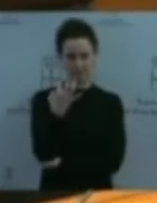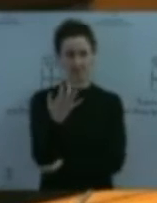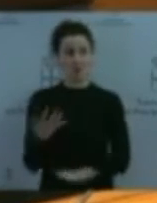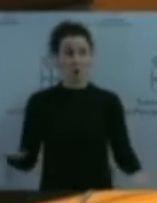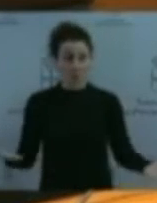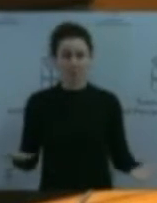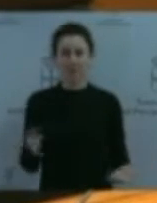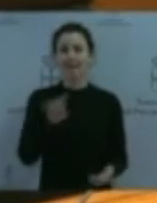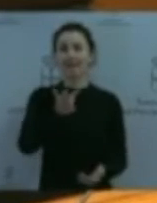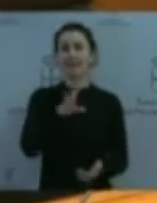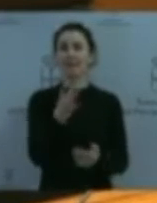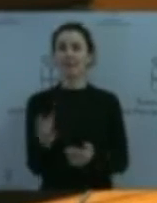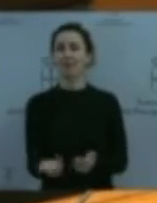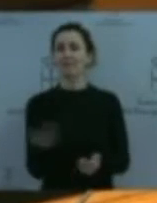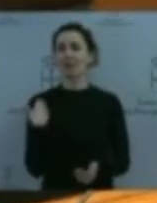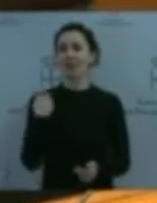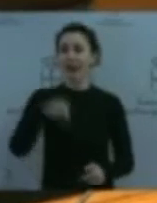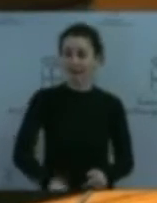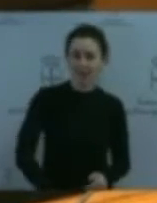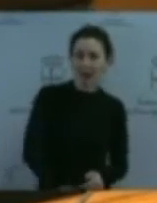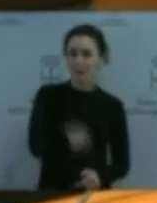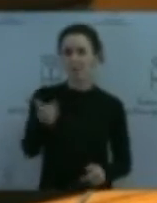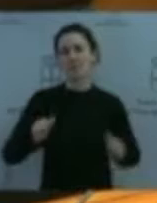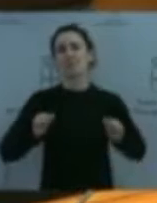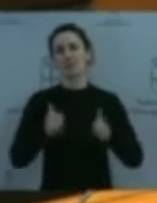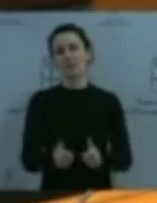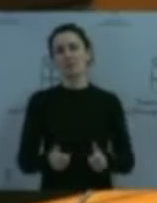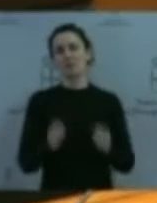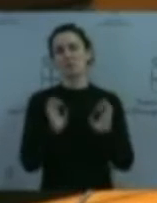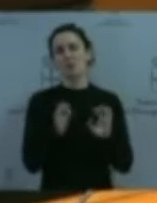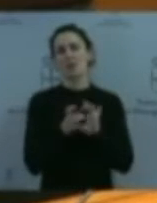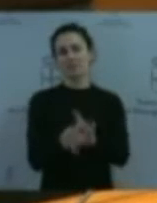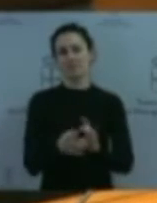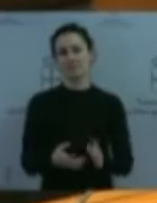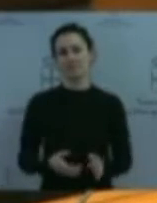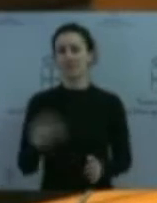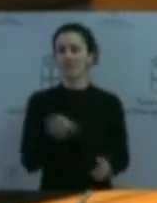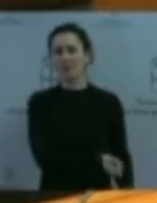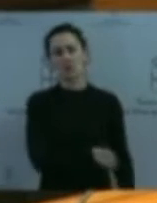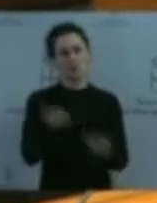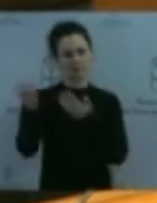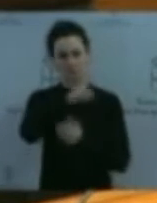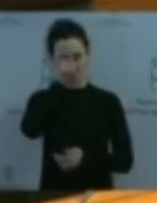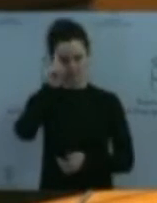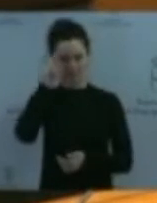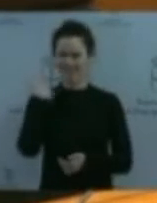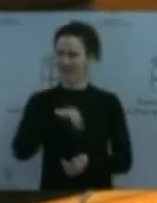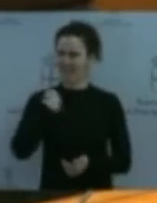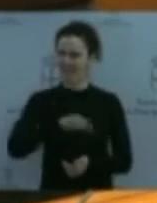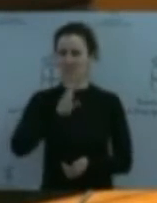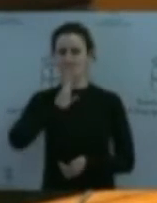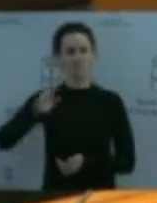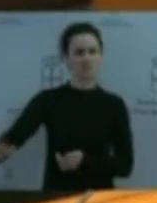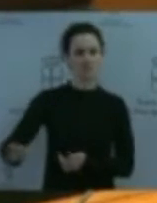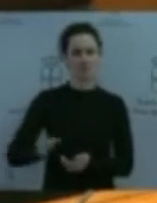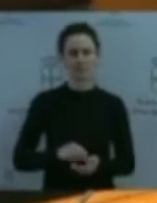una iniciativa en el mismo sentido, que se haya trasladado la posición del Gobierno de Asturias y de la mayoría de esta Junta General, con una propuesta que aquí